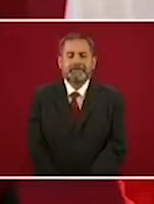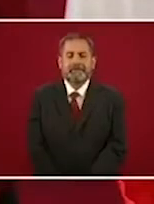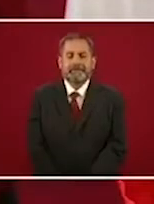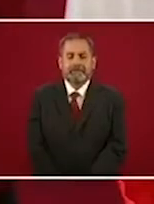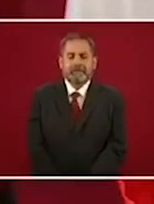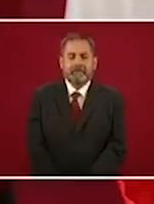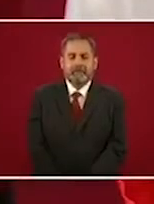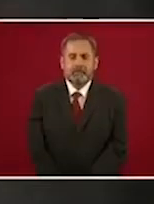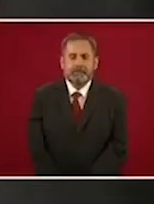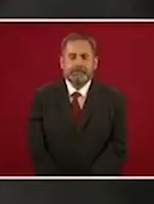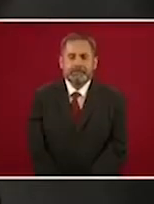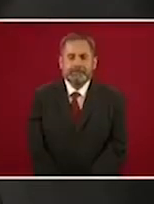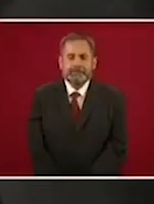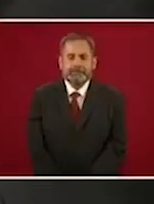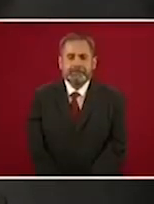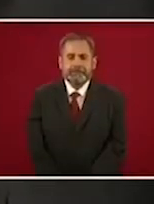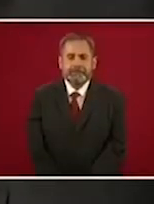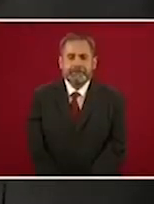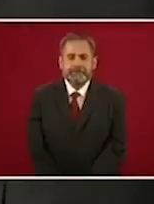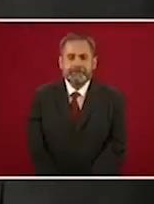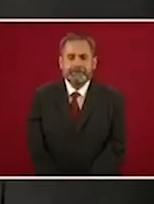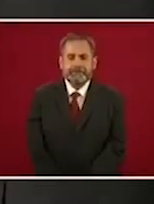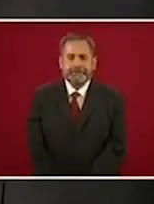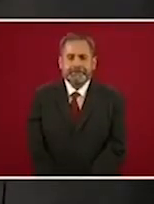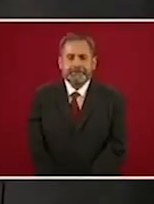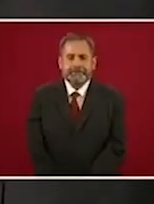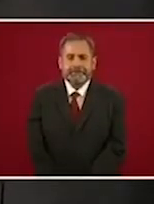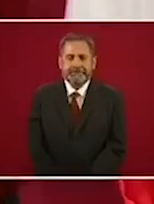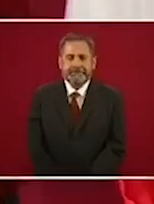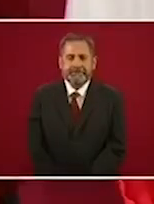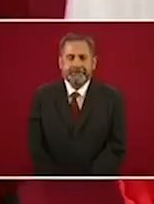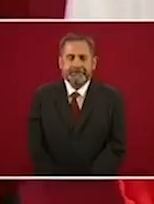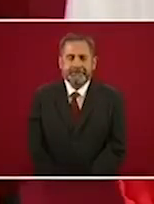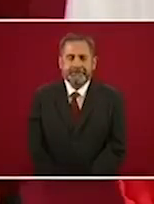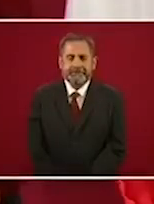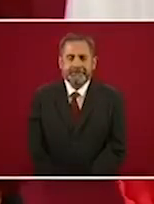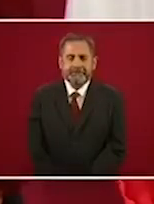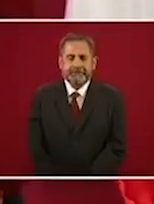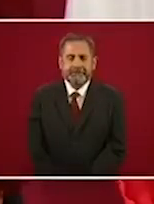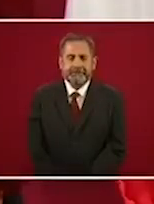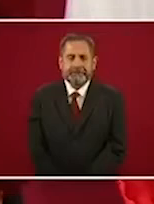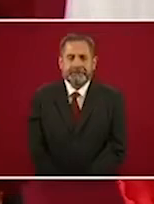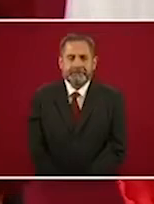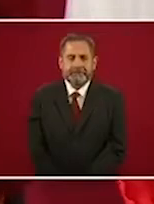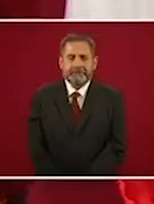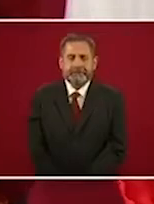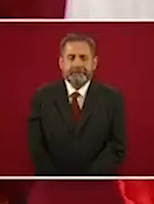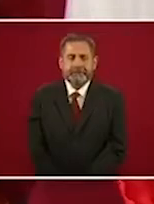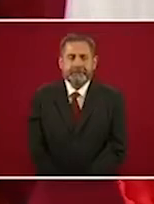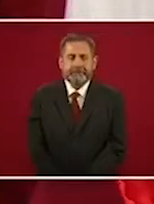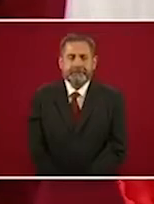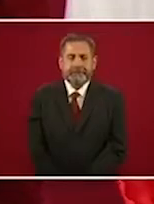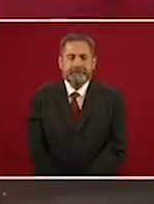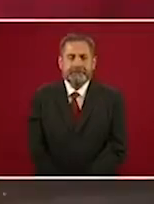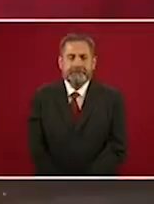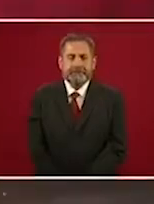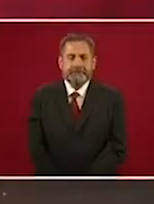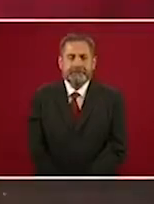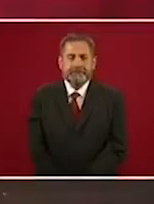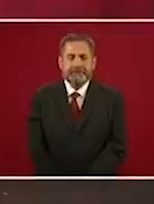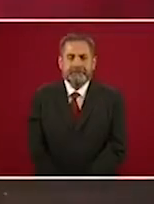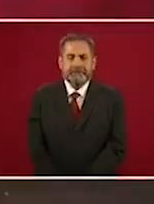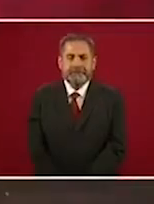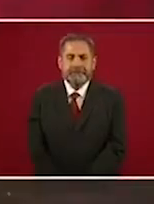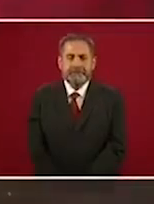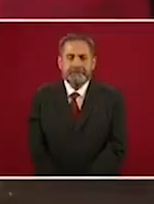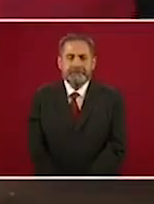mil veces mejor una flauta que un fusil sentenció el presidente andrés manuel lópez obrador durante la entrega de instrumentos e